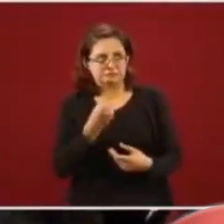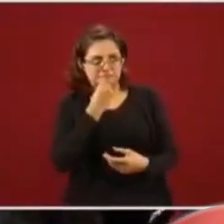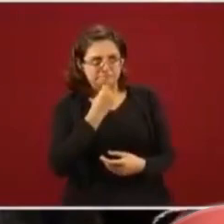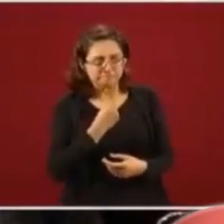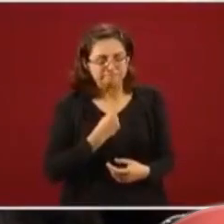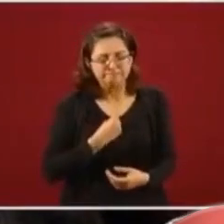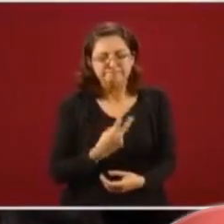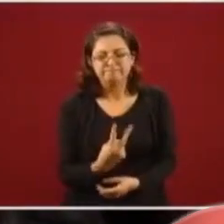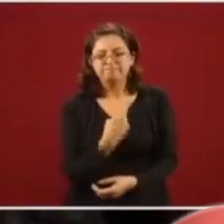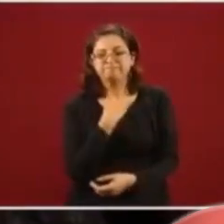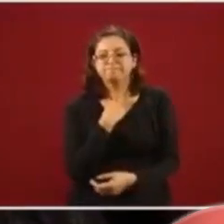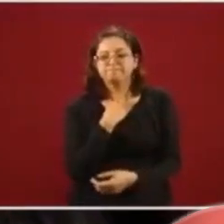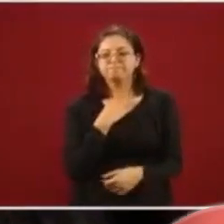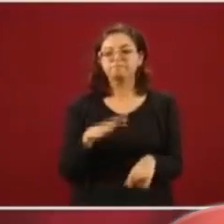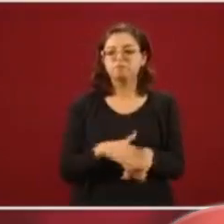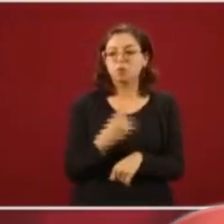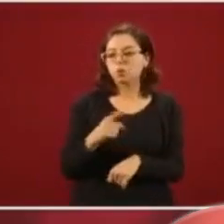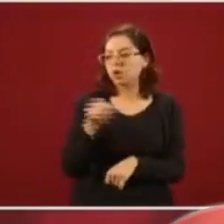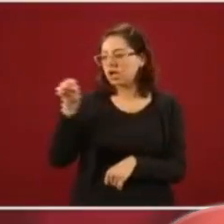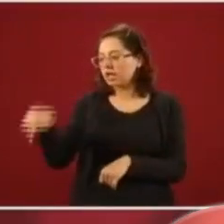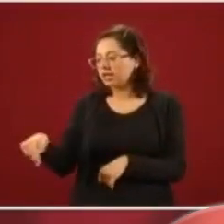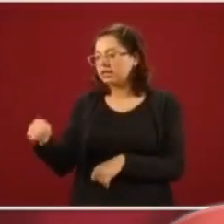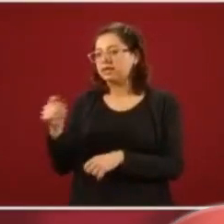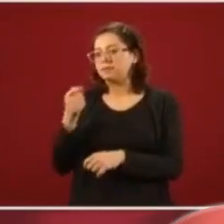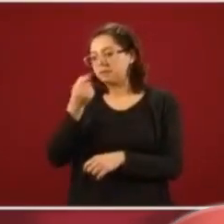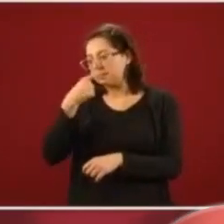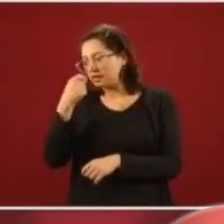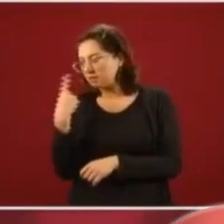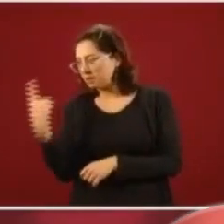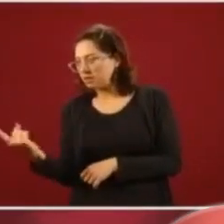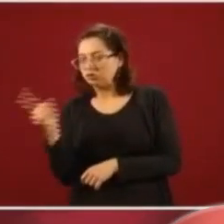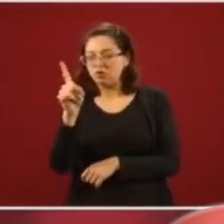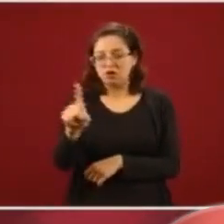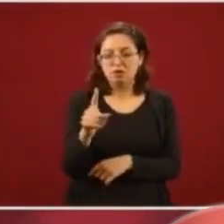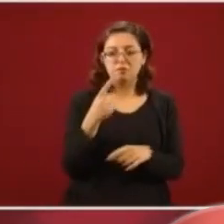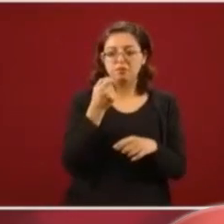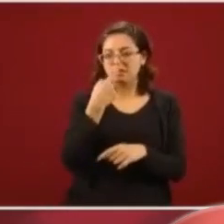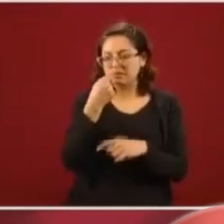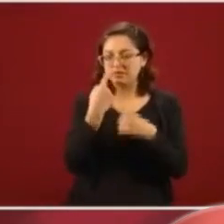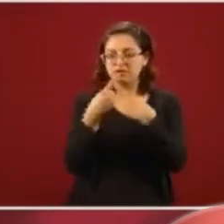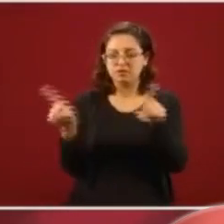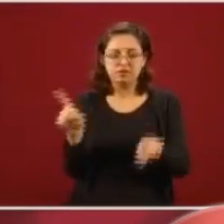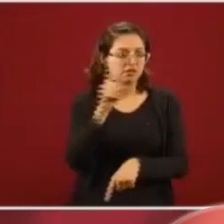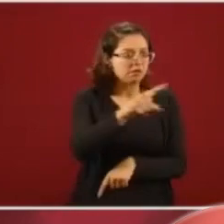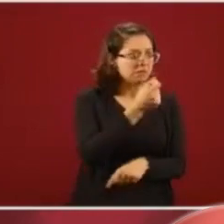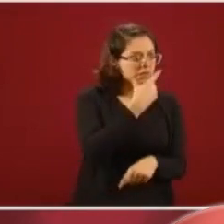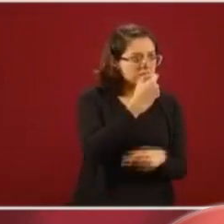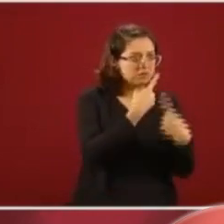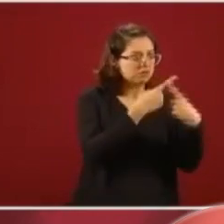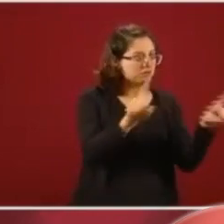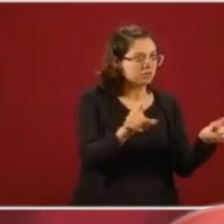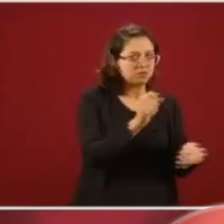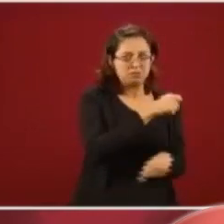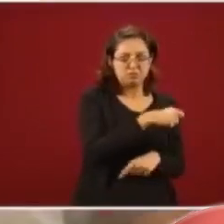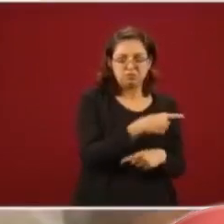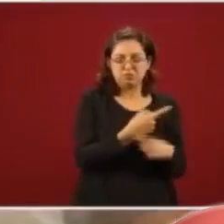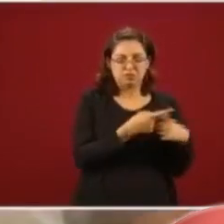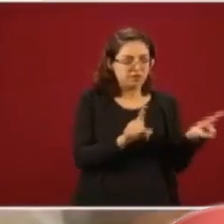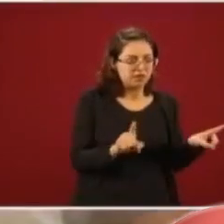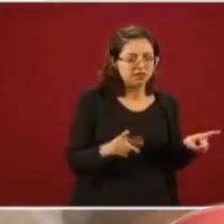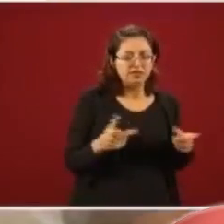aquí se prefiere esta combinación, acá se prefiere esta combinación, acá se prefiere esta combinación. Entonces, concluyo con este